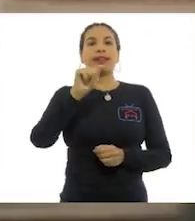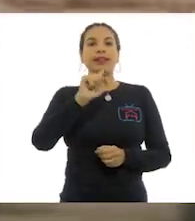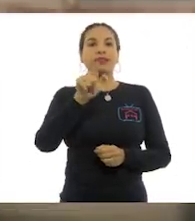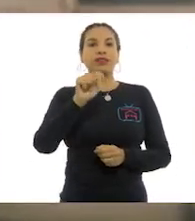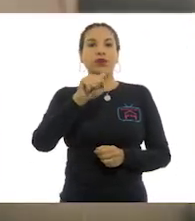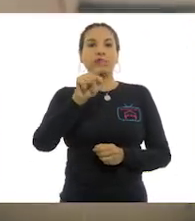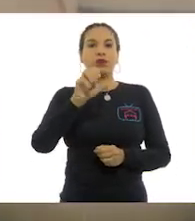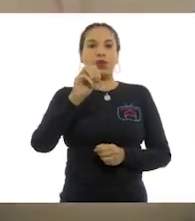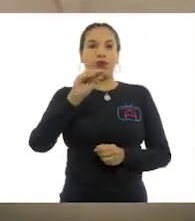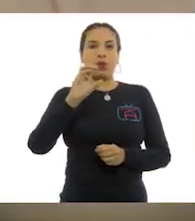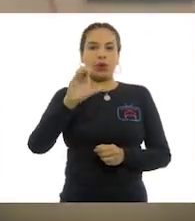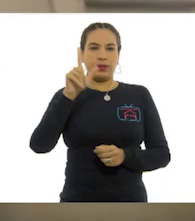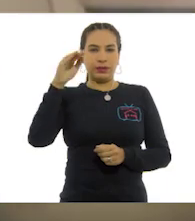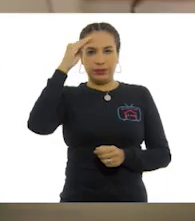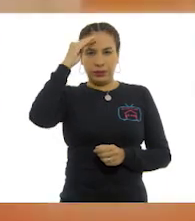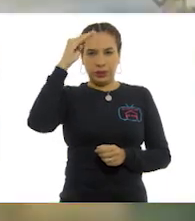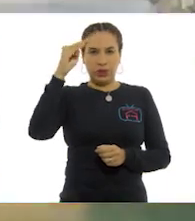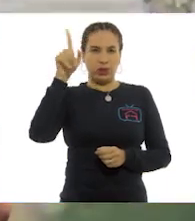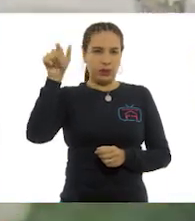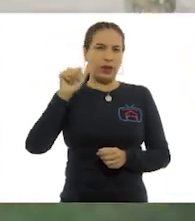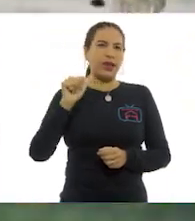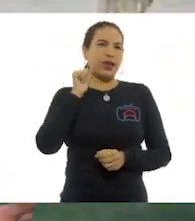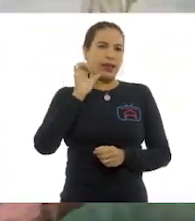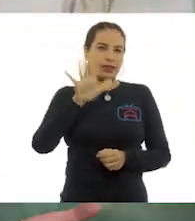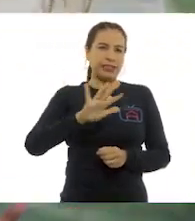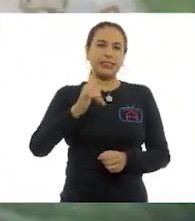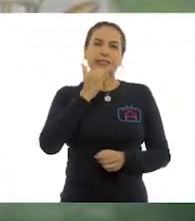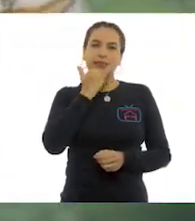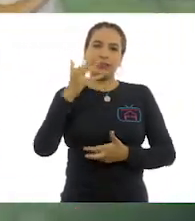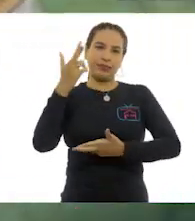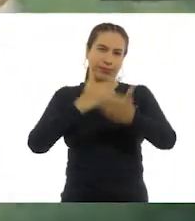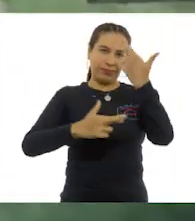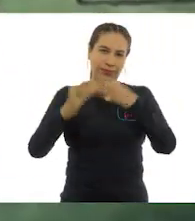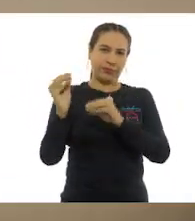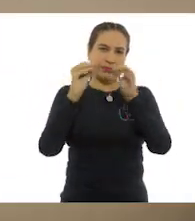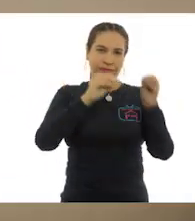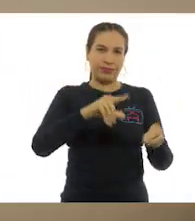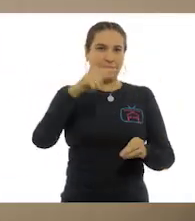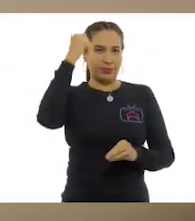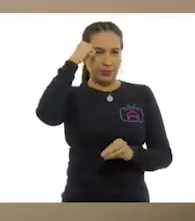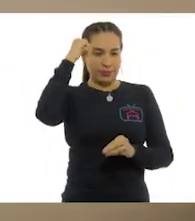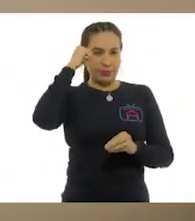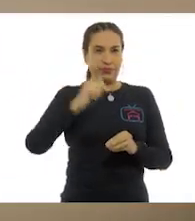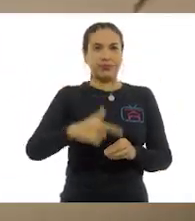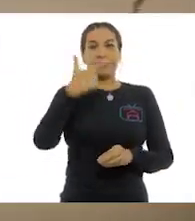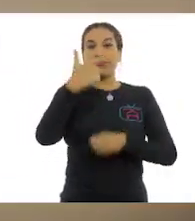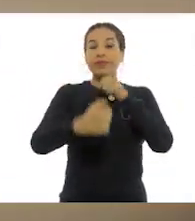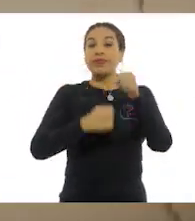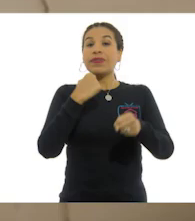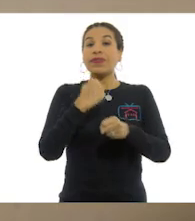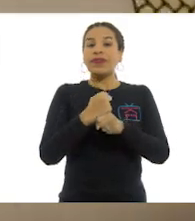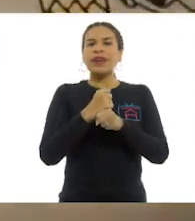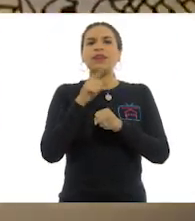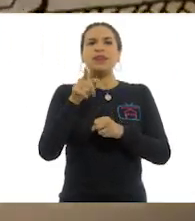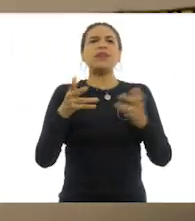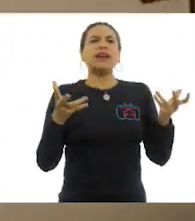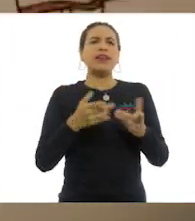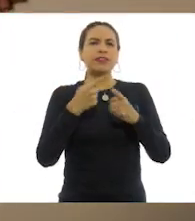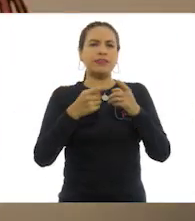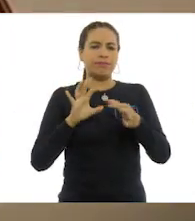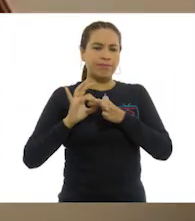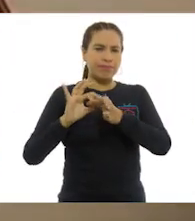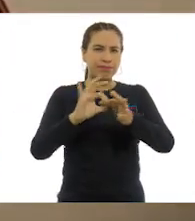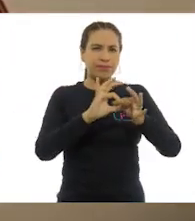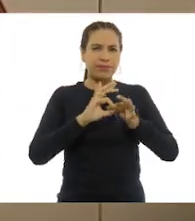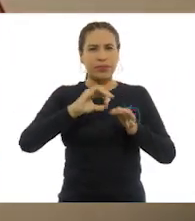el señor de Azcapotzalco, lo perdona y así pudo regresar a Texcoco. Durante 7 años se dedicó a formar alianzas